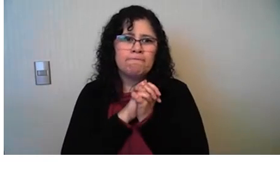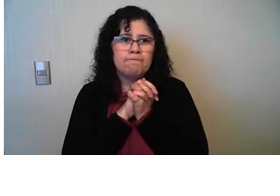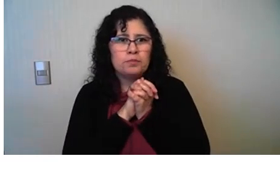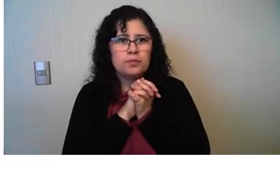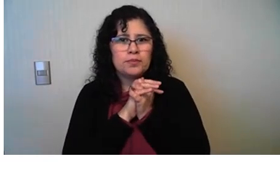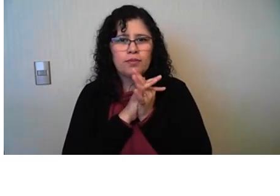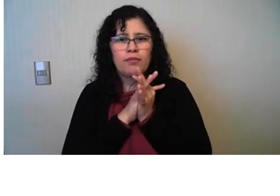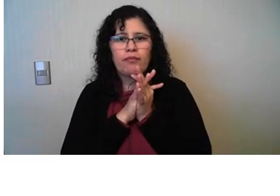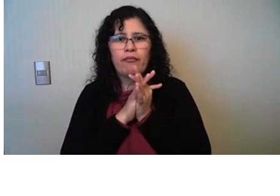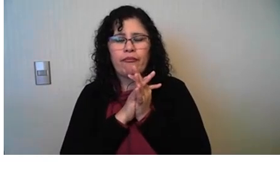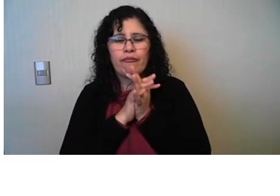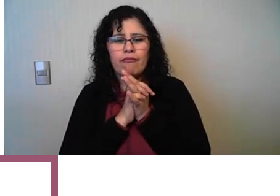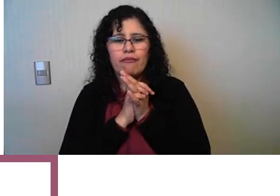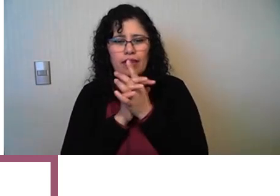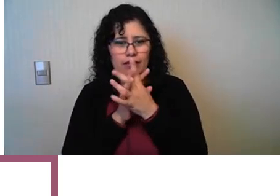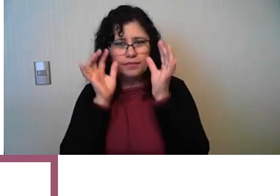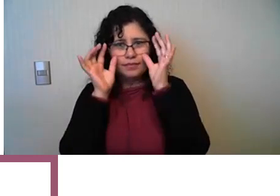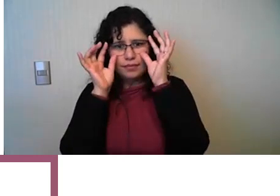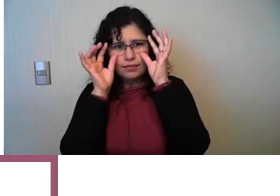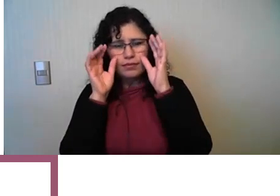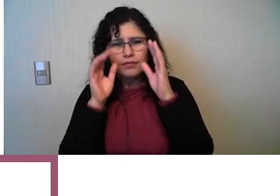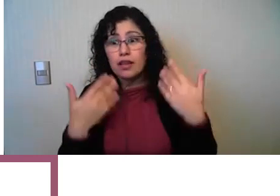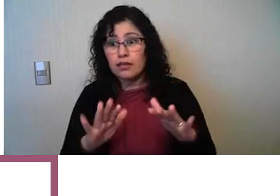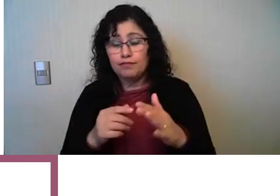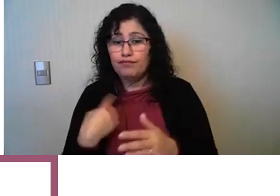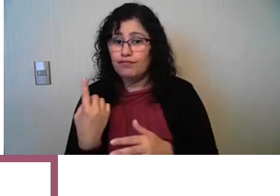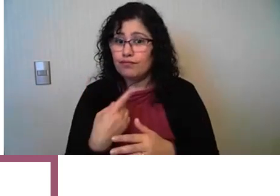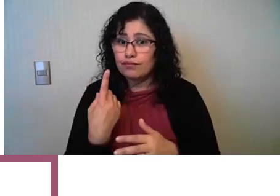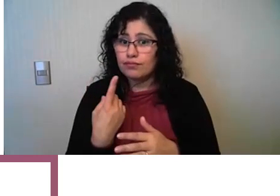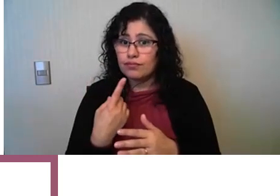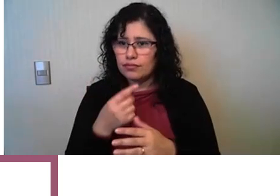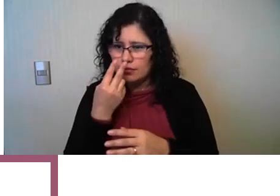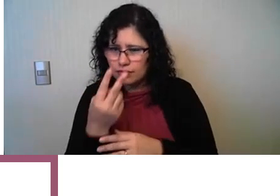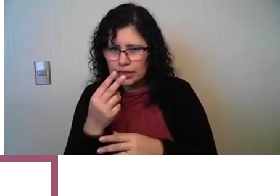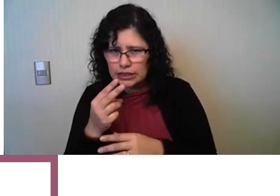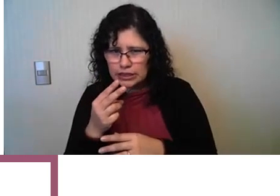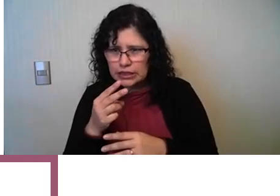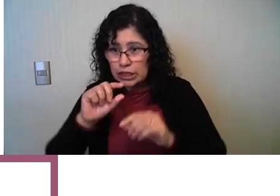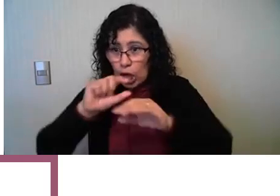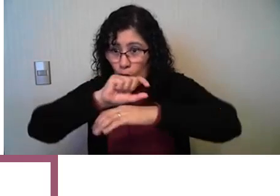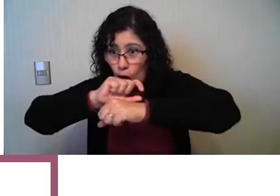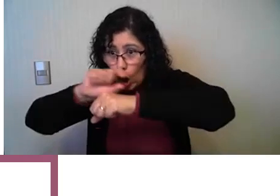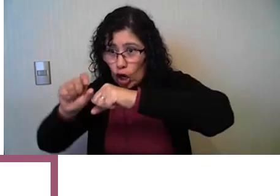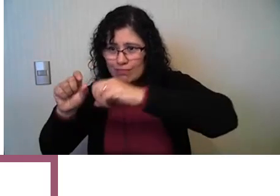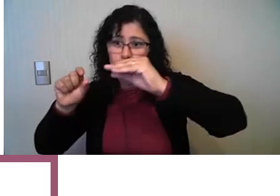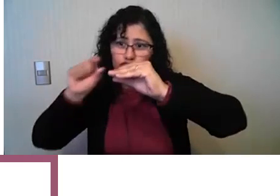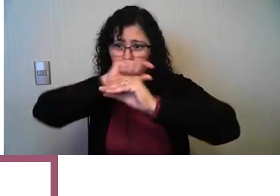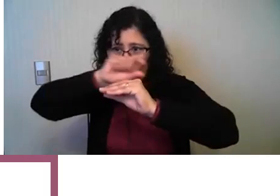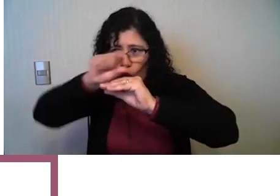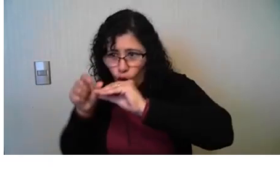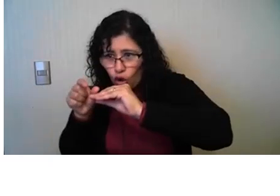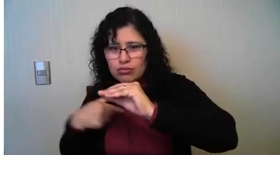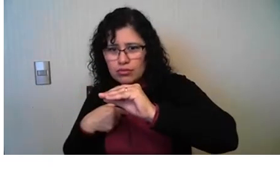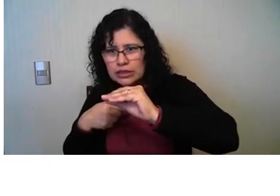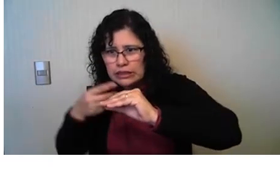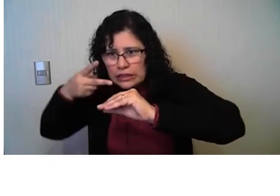Bueno, si nosotros tomamos una pequeña porción de la corteza cerebelosa, nos vamos